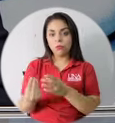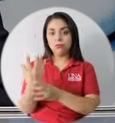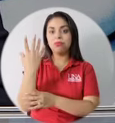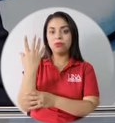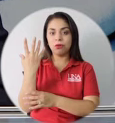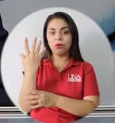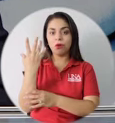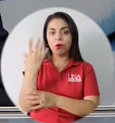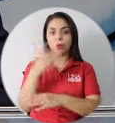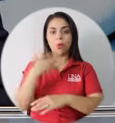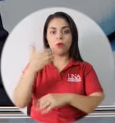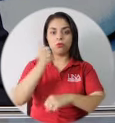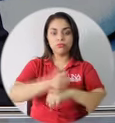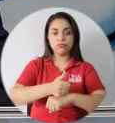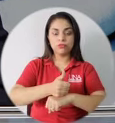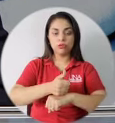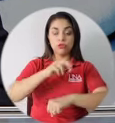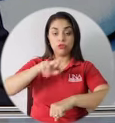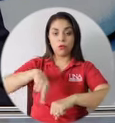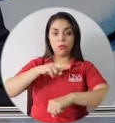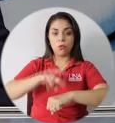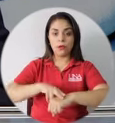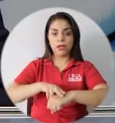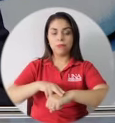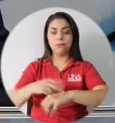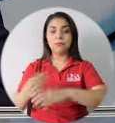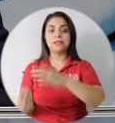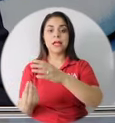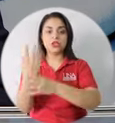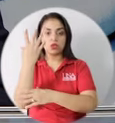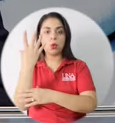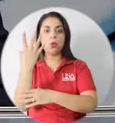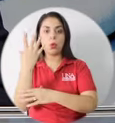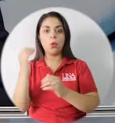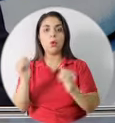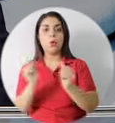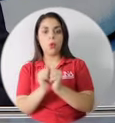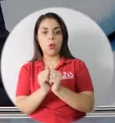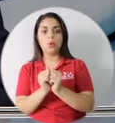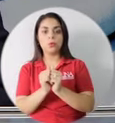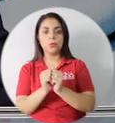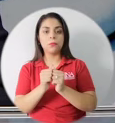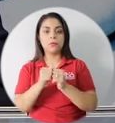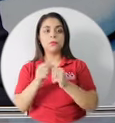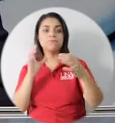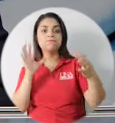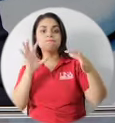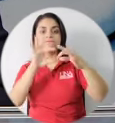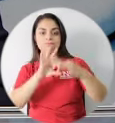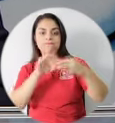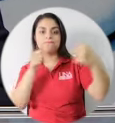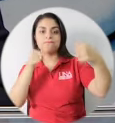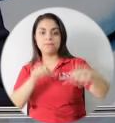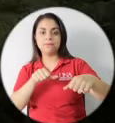República, digamos, uh-huh. Con el desarrollo de la República, nació con la vinculación con los mercados